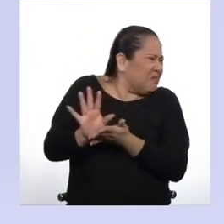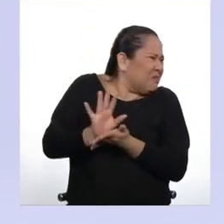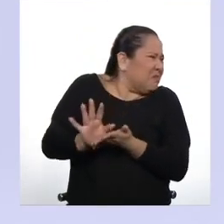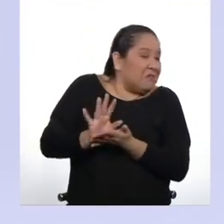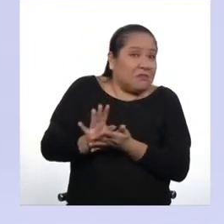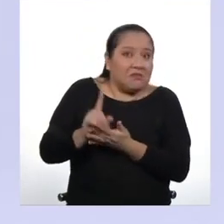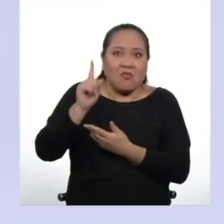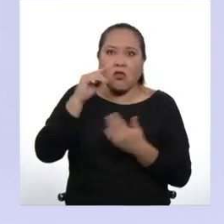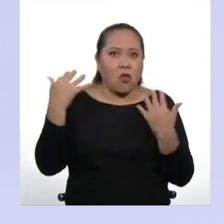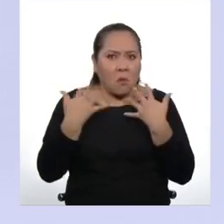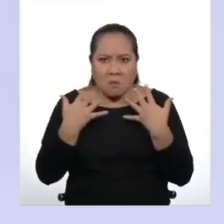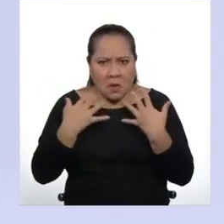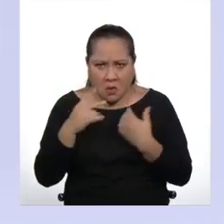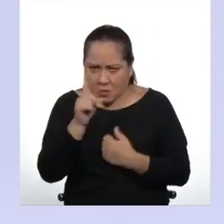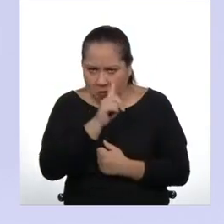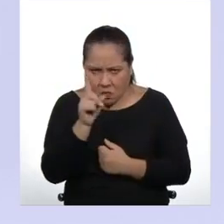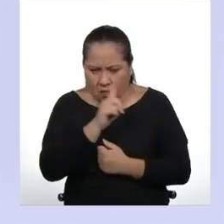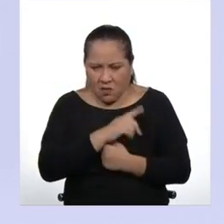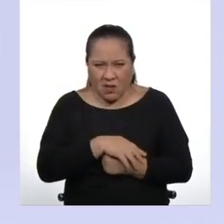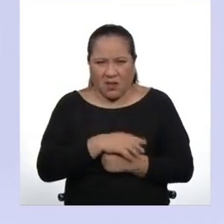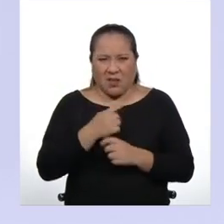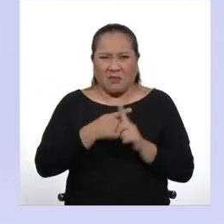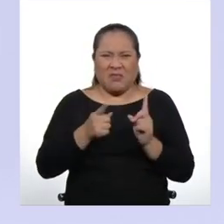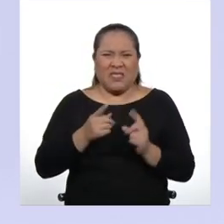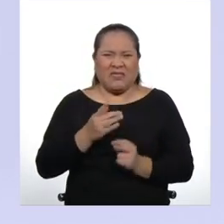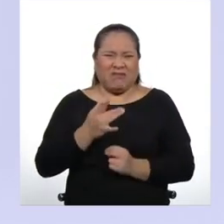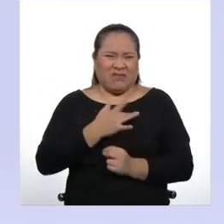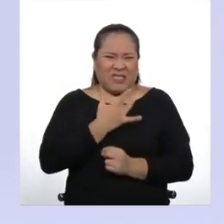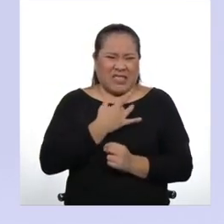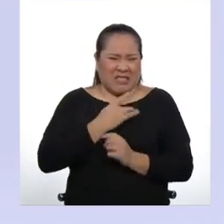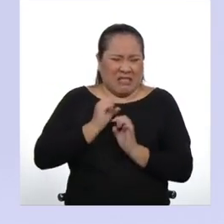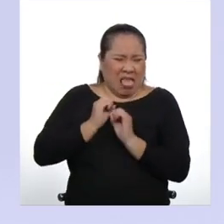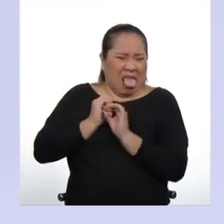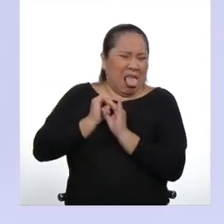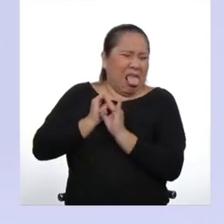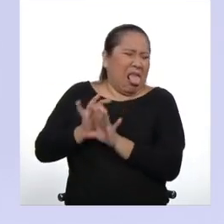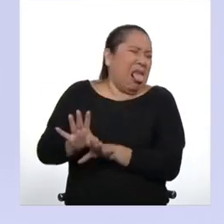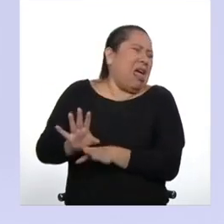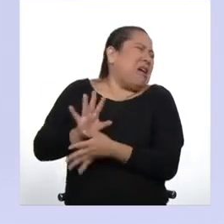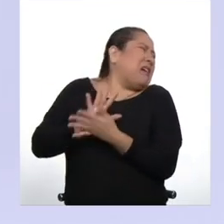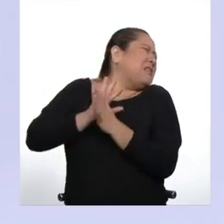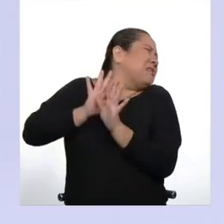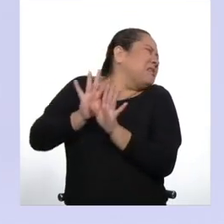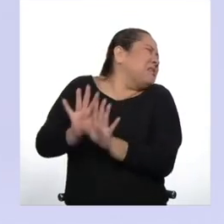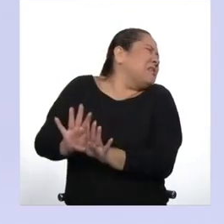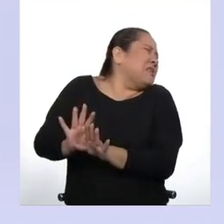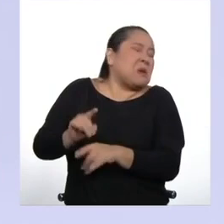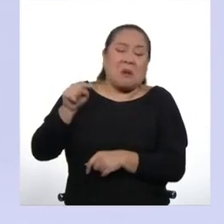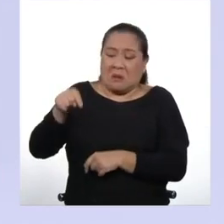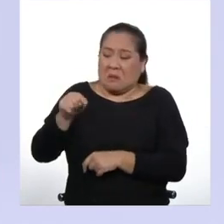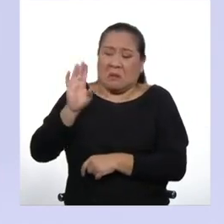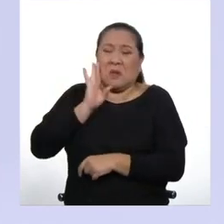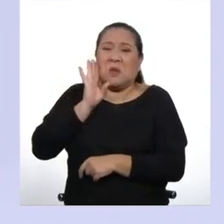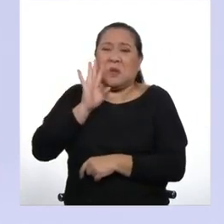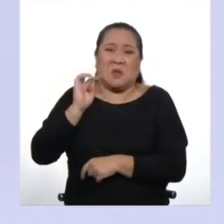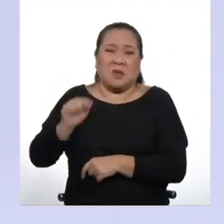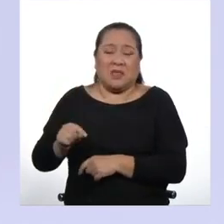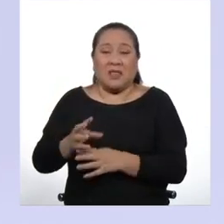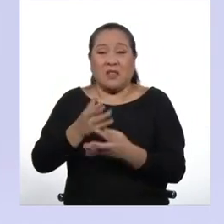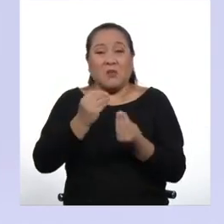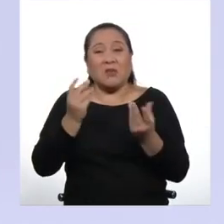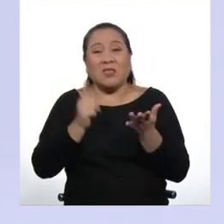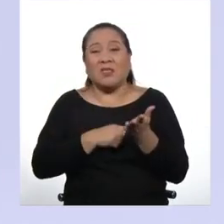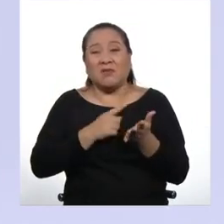no es porque les tenga miedo, sino que tengo una sensación de rechazo hacia ellas porque son muy sucias, ya que